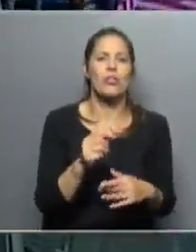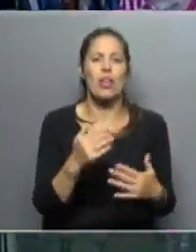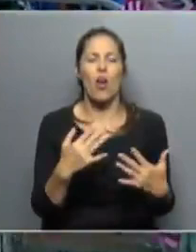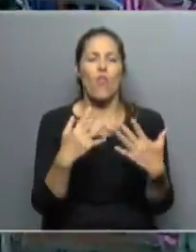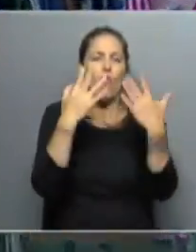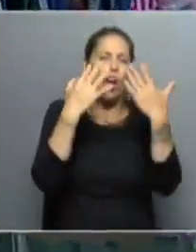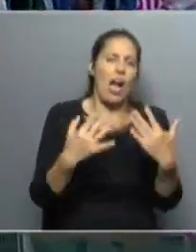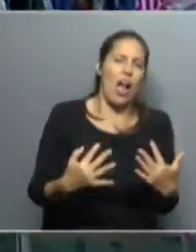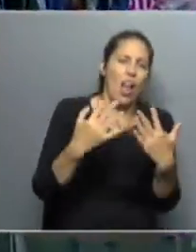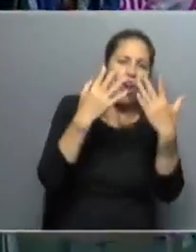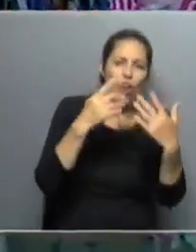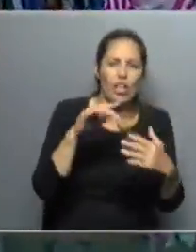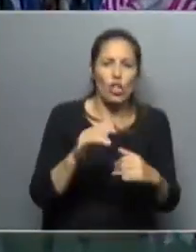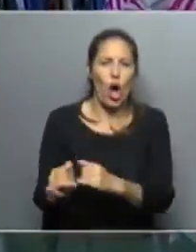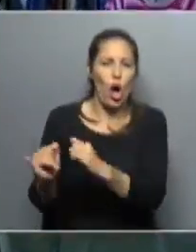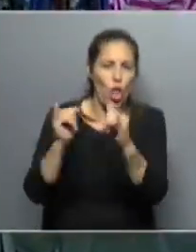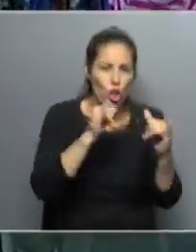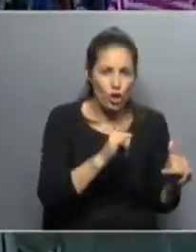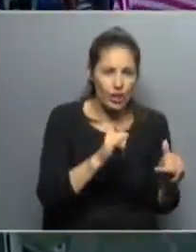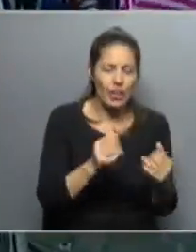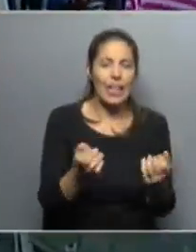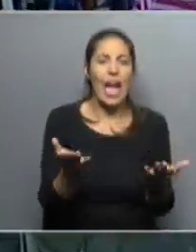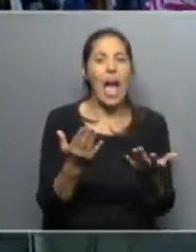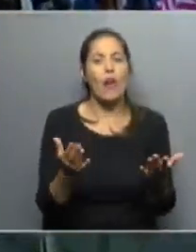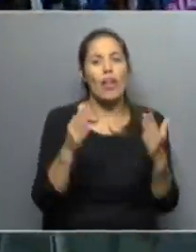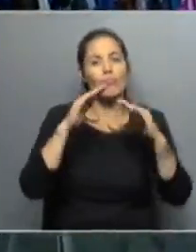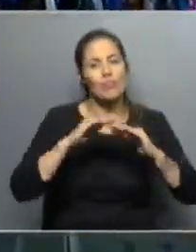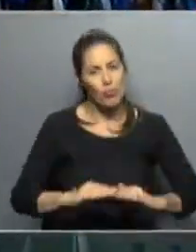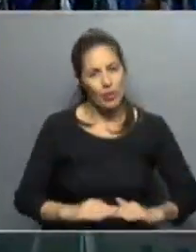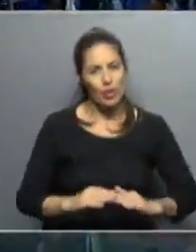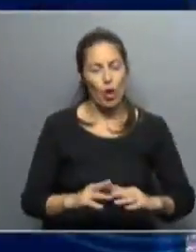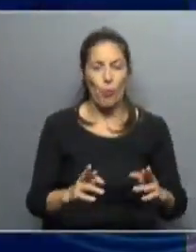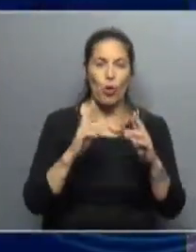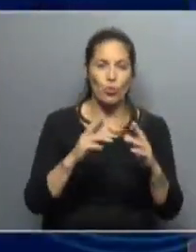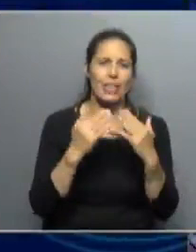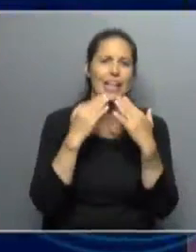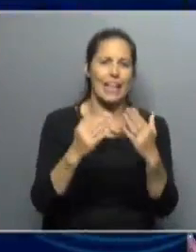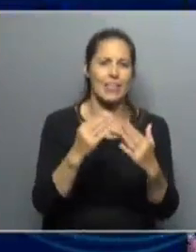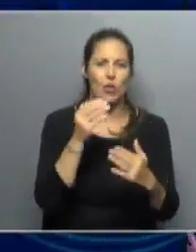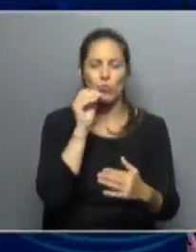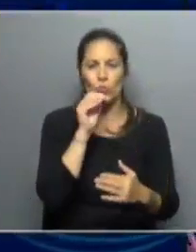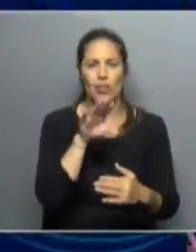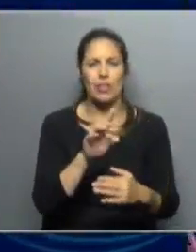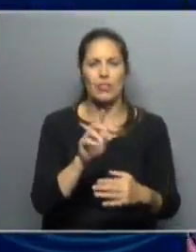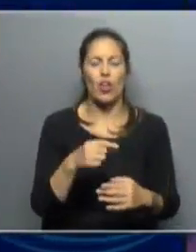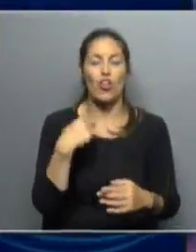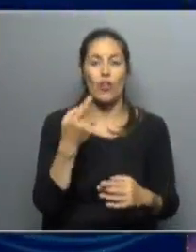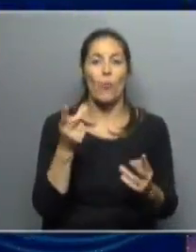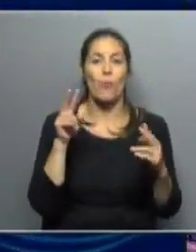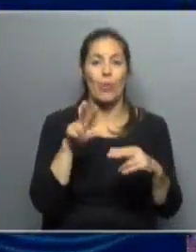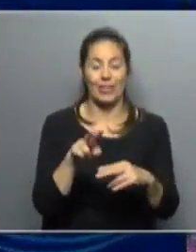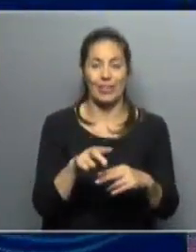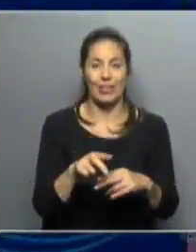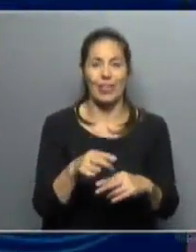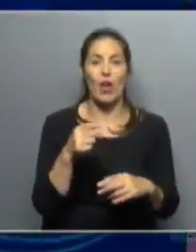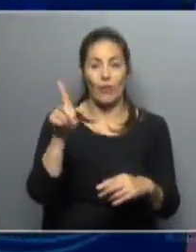que hubo todo el día. Bien. Que nos está dando un respiro ahora, por suerte. Gracias, more, beso y la seguimos que, bueno, mañana con más cuestiones. Al estudio. Vénganse